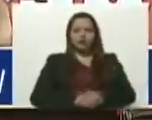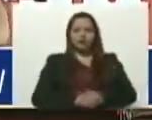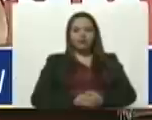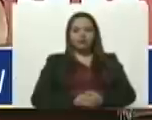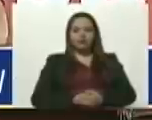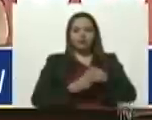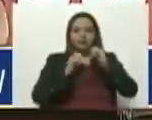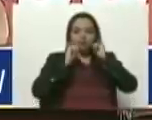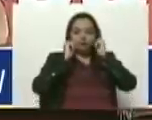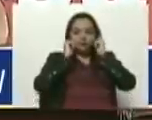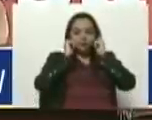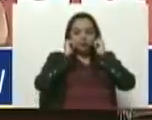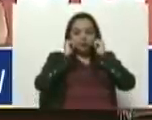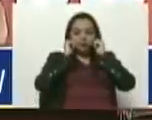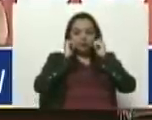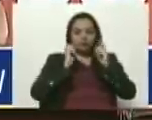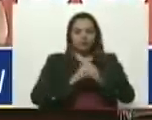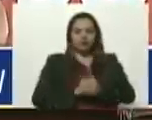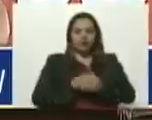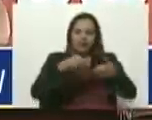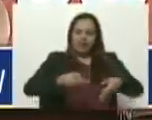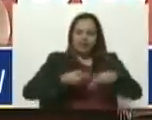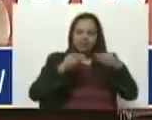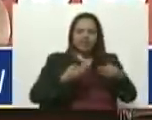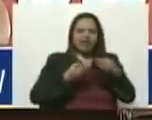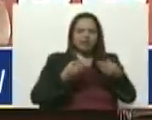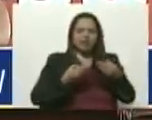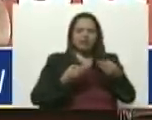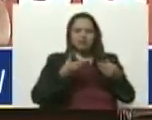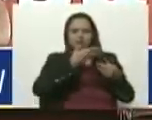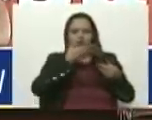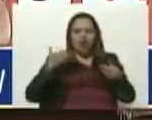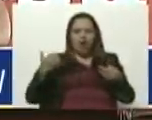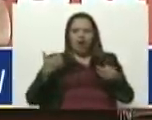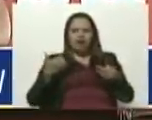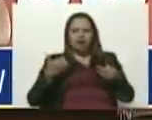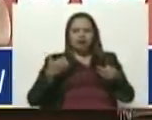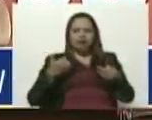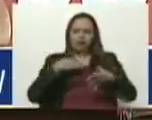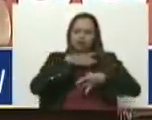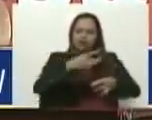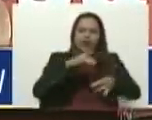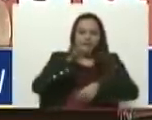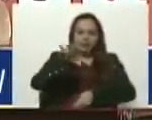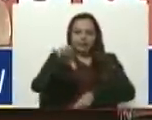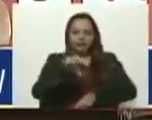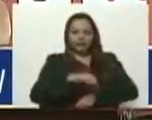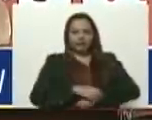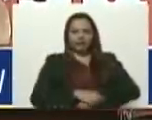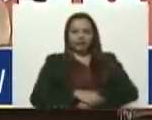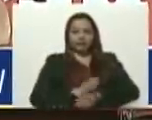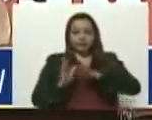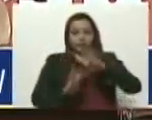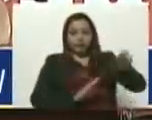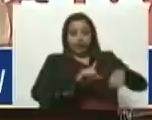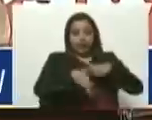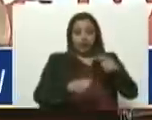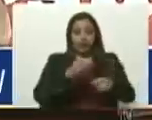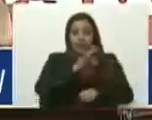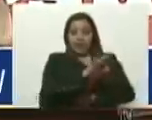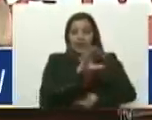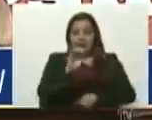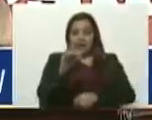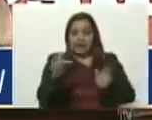siempre en función de los intereses de nuestra patria y luego el 30 de abril